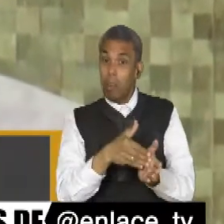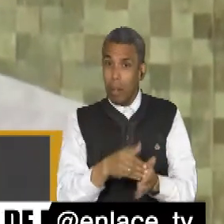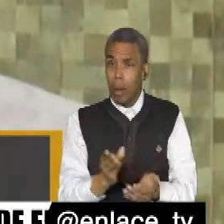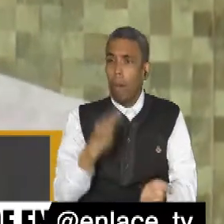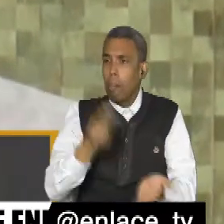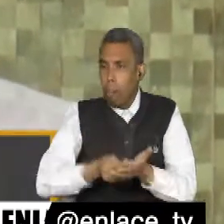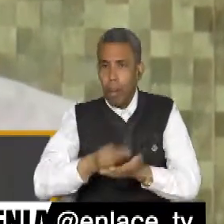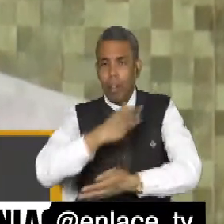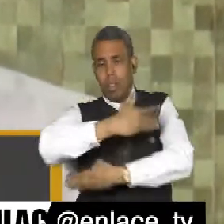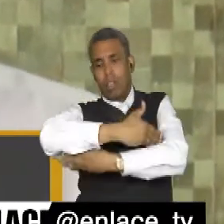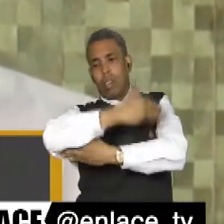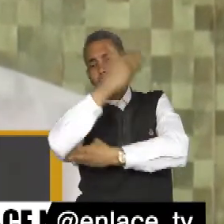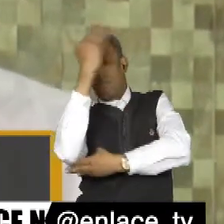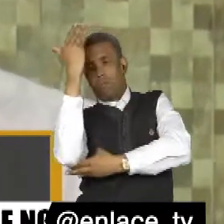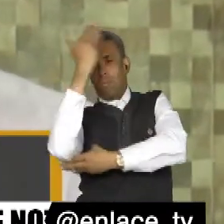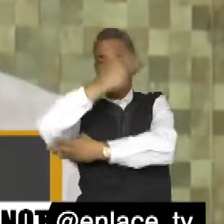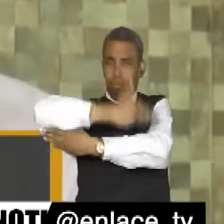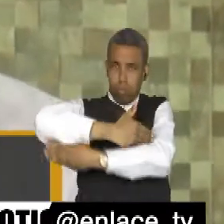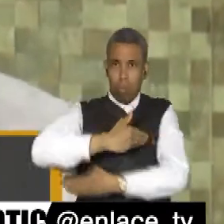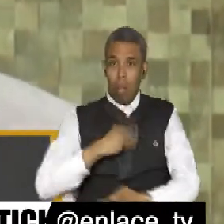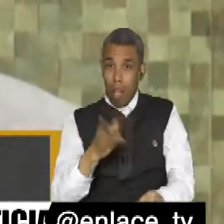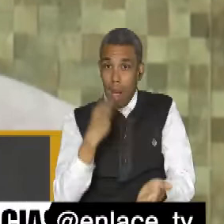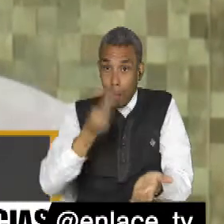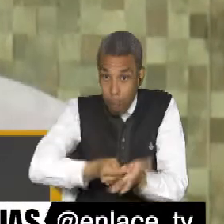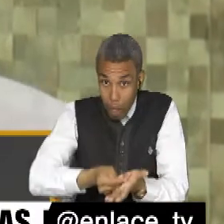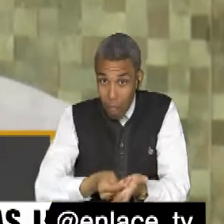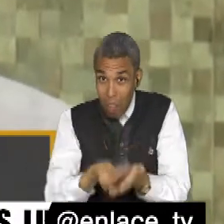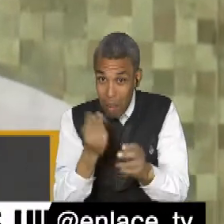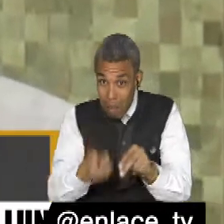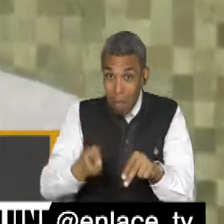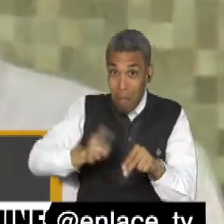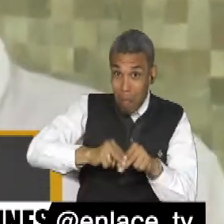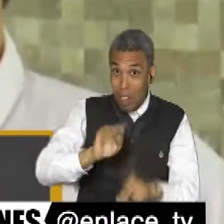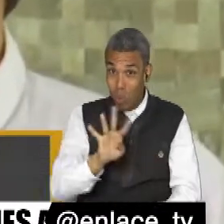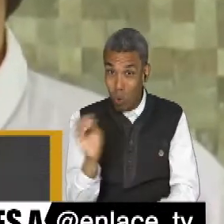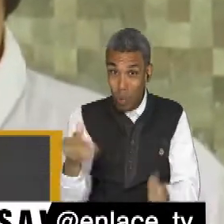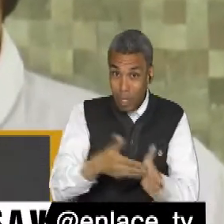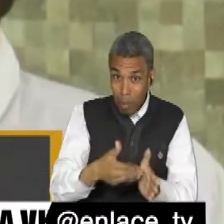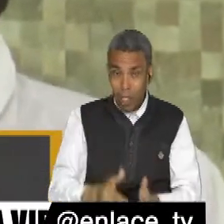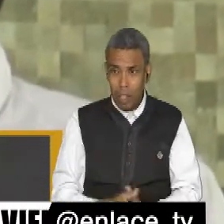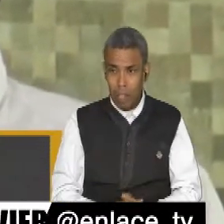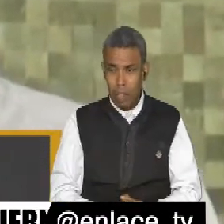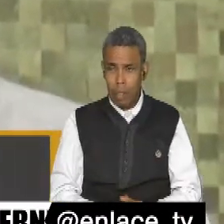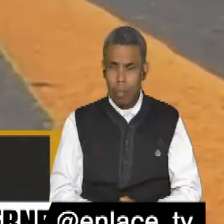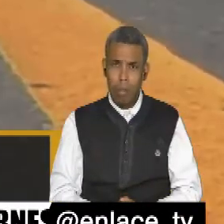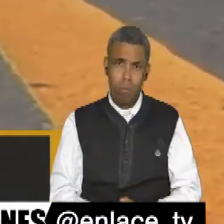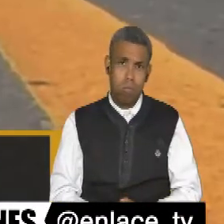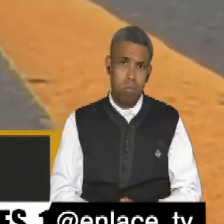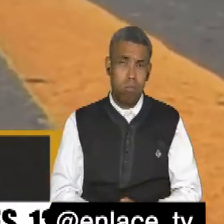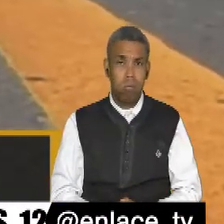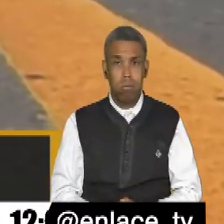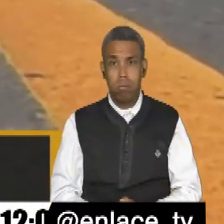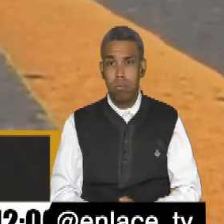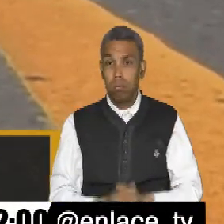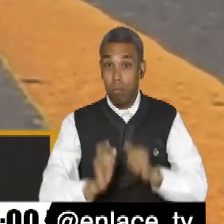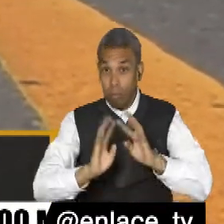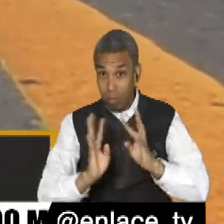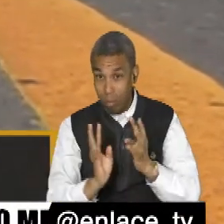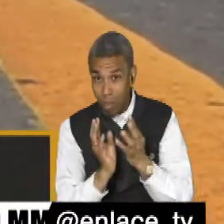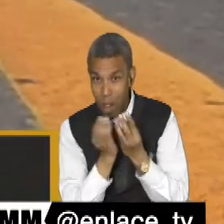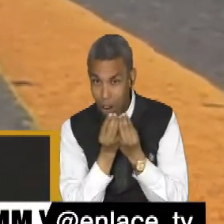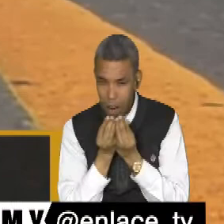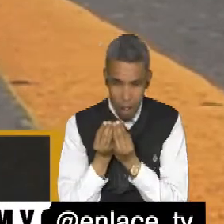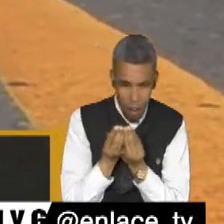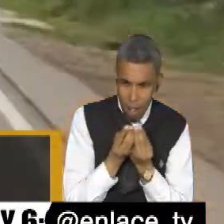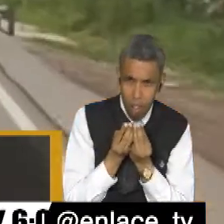la ciudad de Bucaramanga y regresar con destino final Barranca nuevamente. De acuerdo con el concejal Correa de Cambio Radical, el consejo acudirá a las instancias a que haya lugar